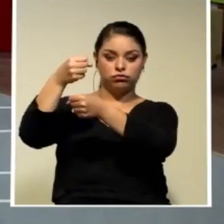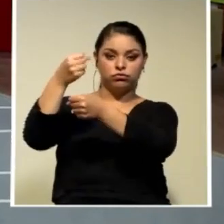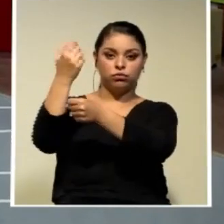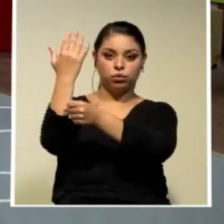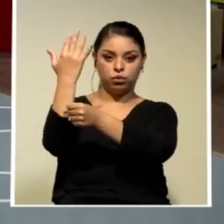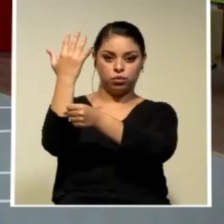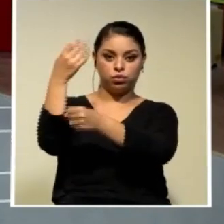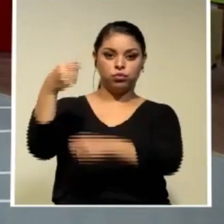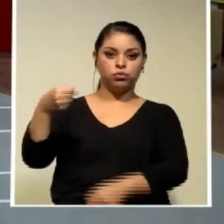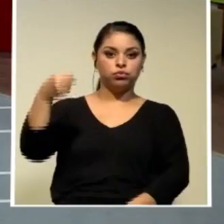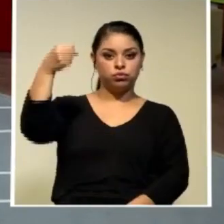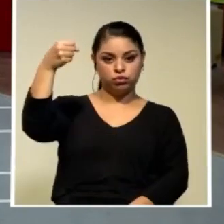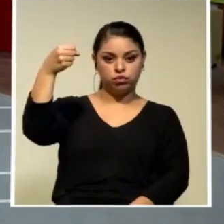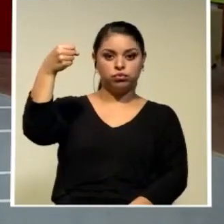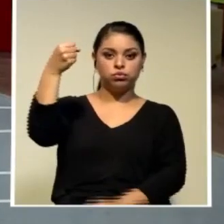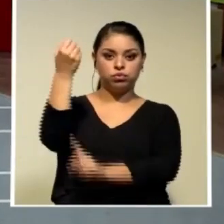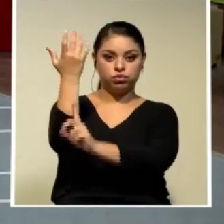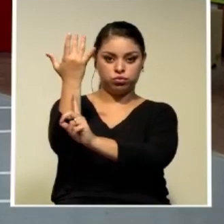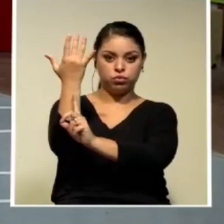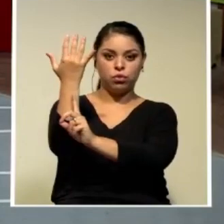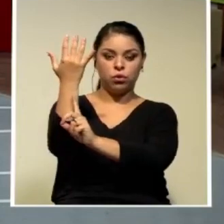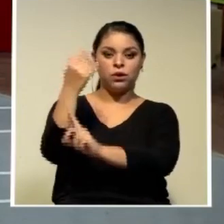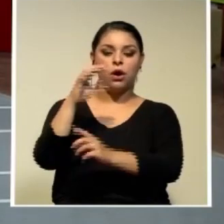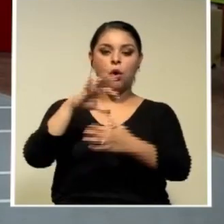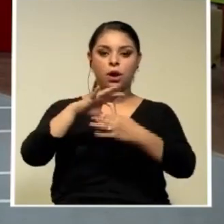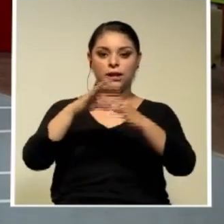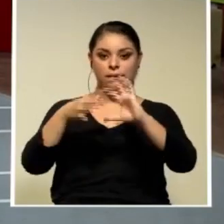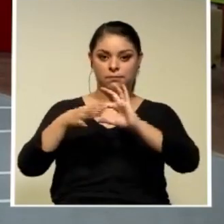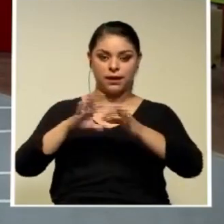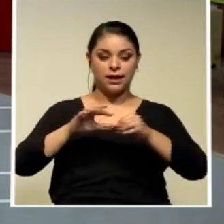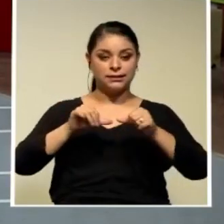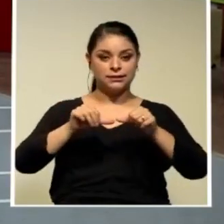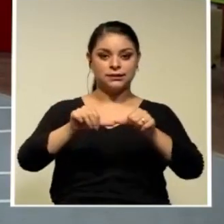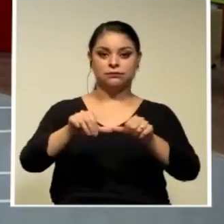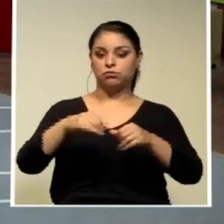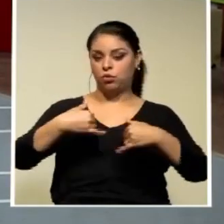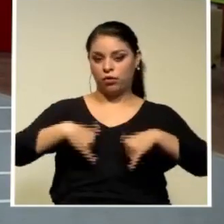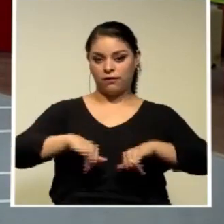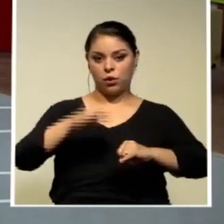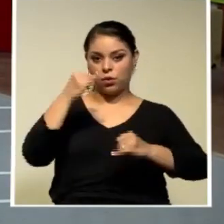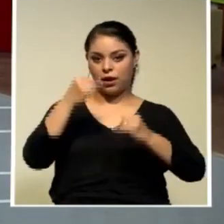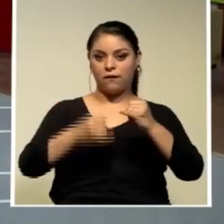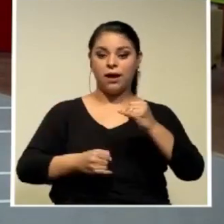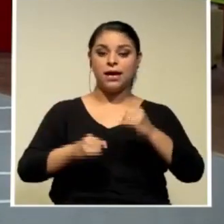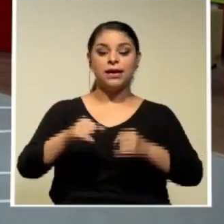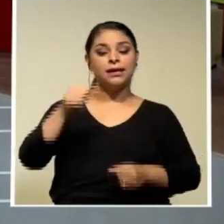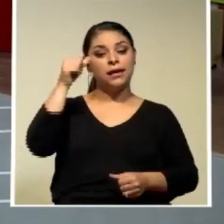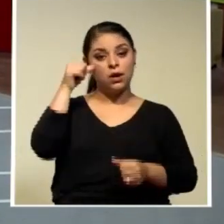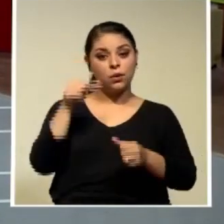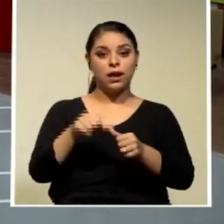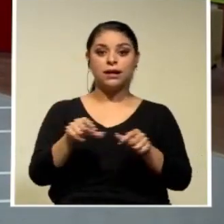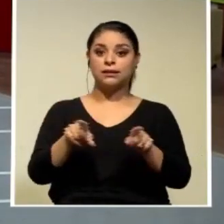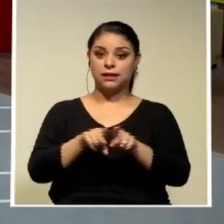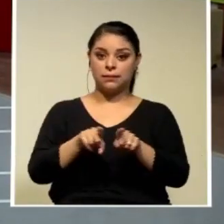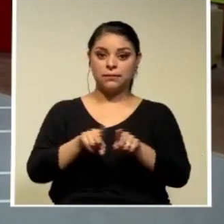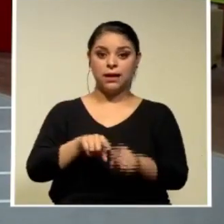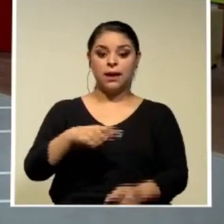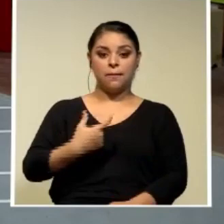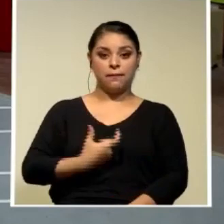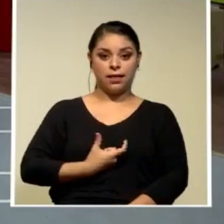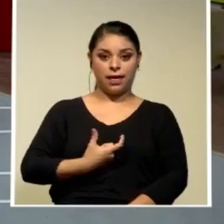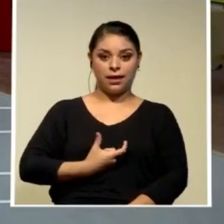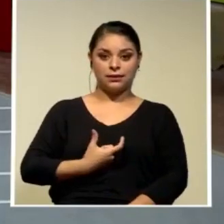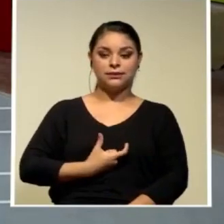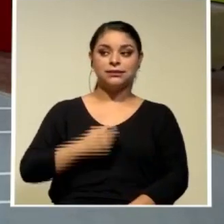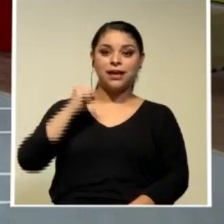con nosotros porque todavía esto no se ha acabado. Sí, y es muy importante retomar que también tenemos unas medallas que se han ganado diferentes personas